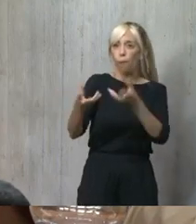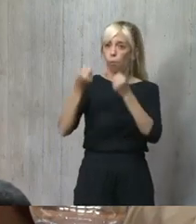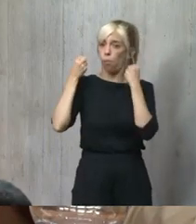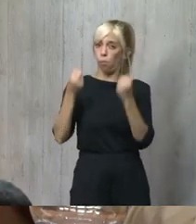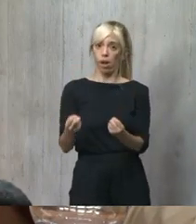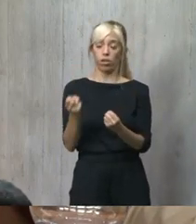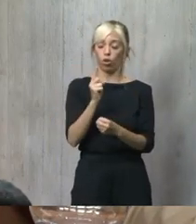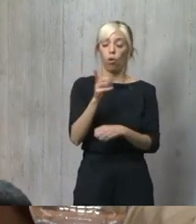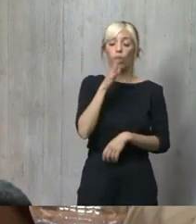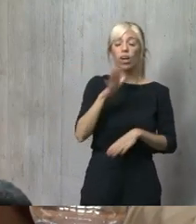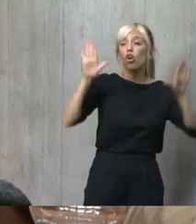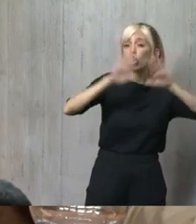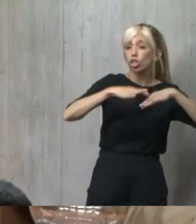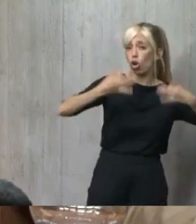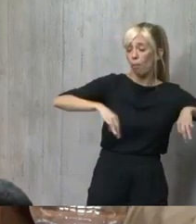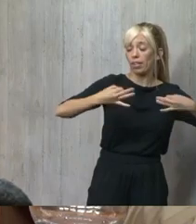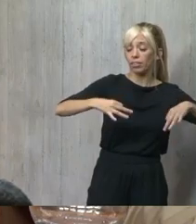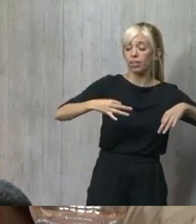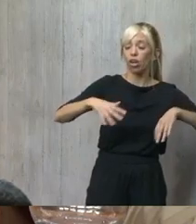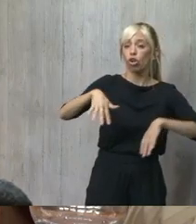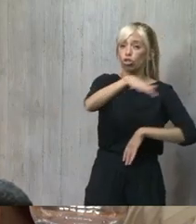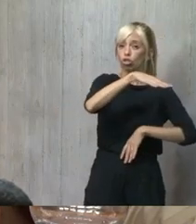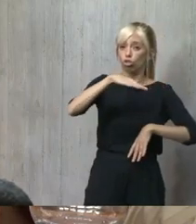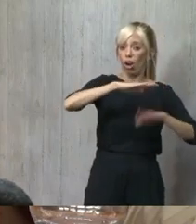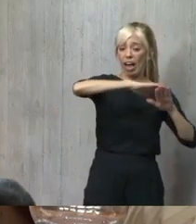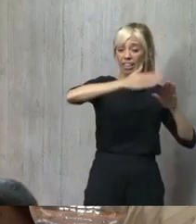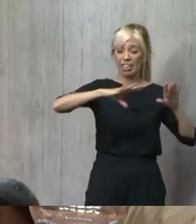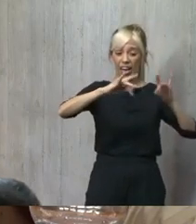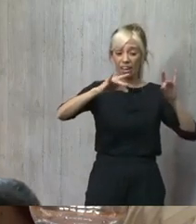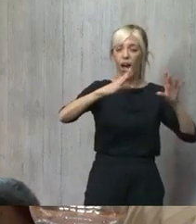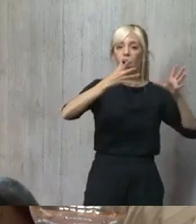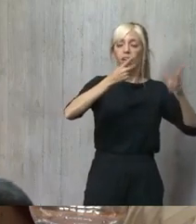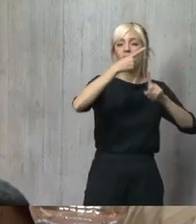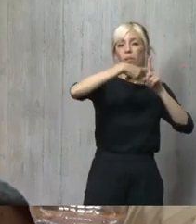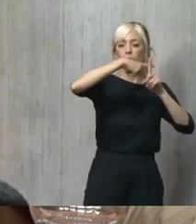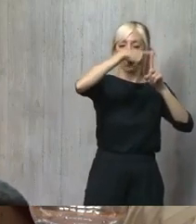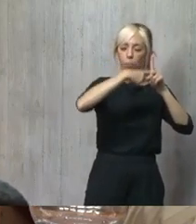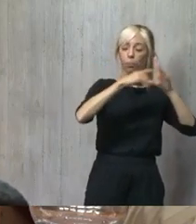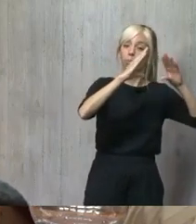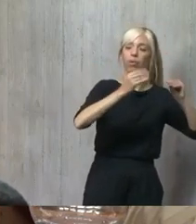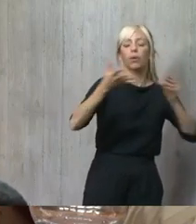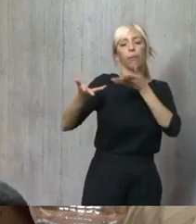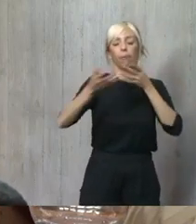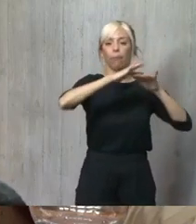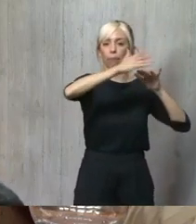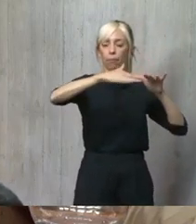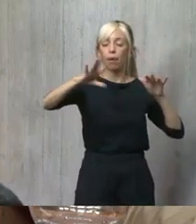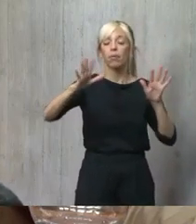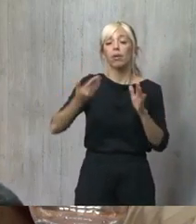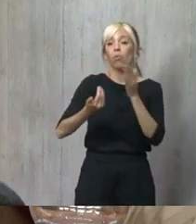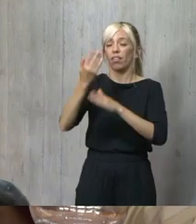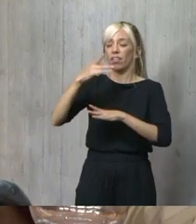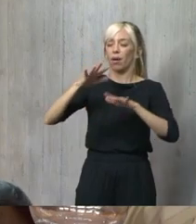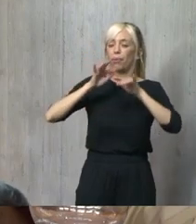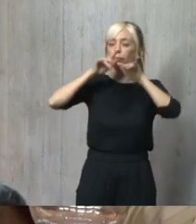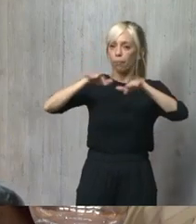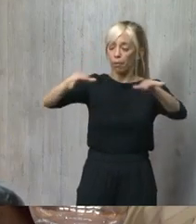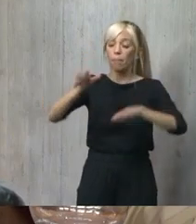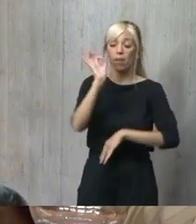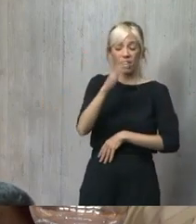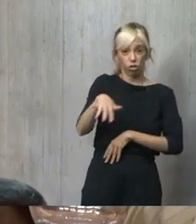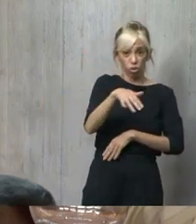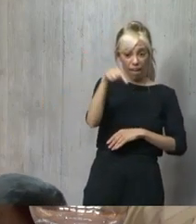noche se producen vientos descendentes por enfriamiento de la superficie de la Tierra, por el día hay vientos ascendentes, ¿vale? Entonces es verdad que seguimos reforzando la parte baja,